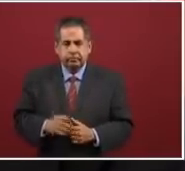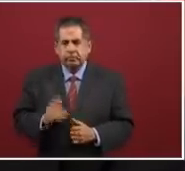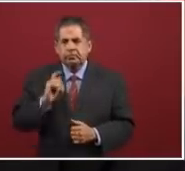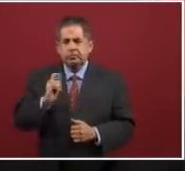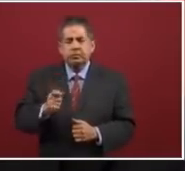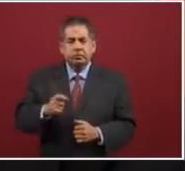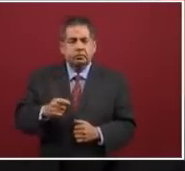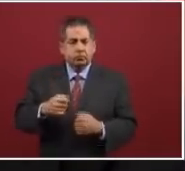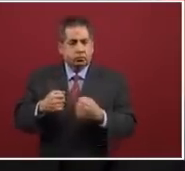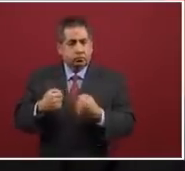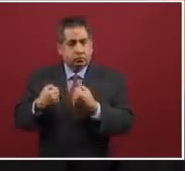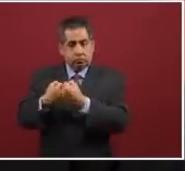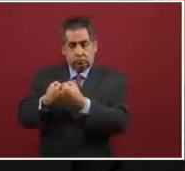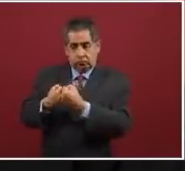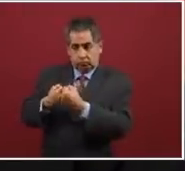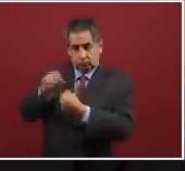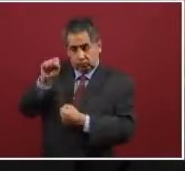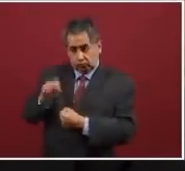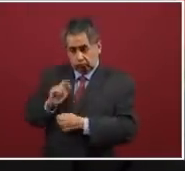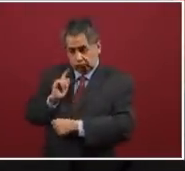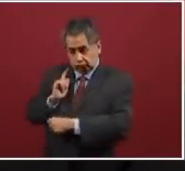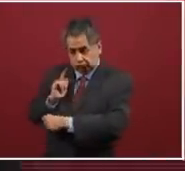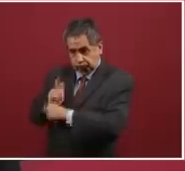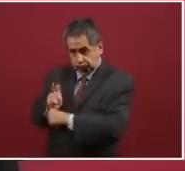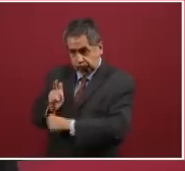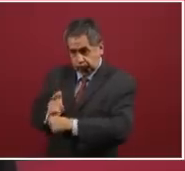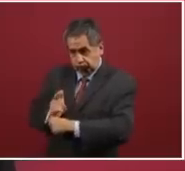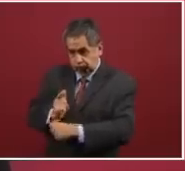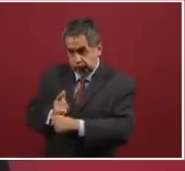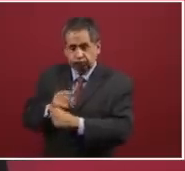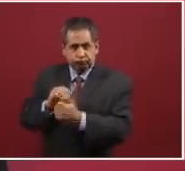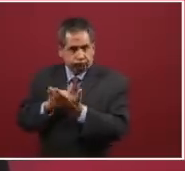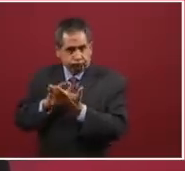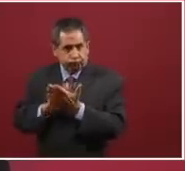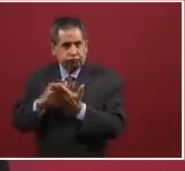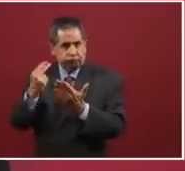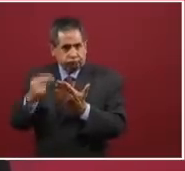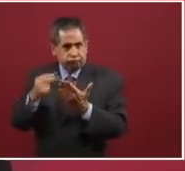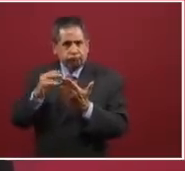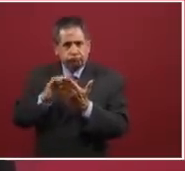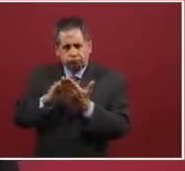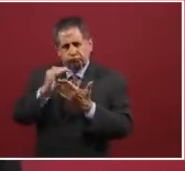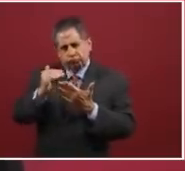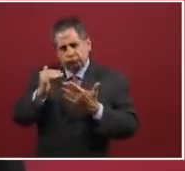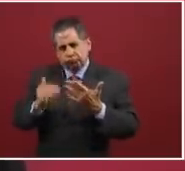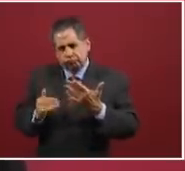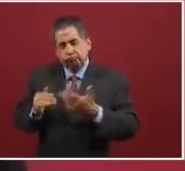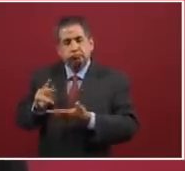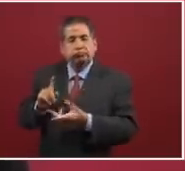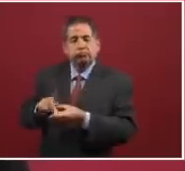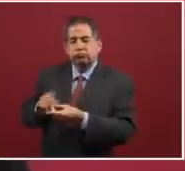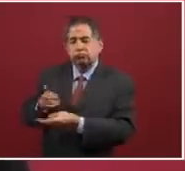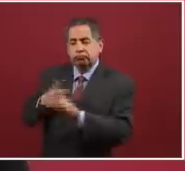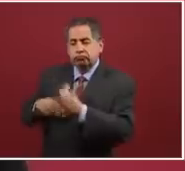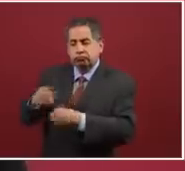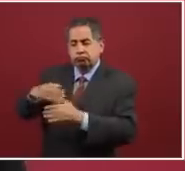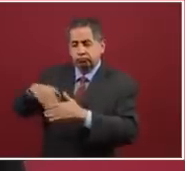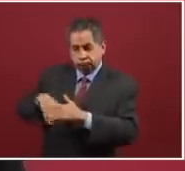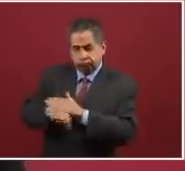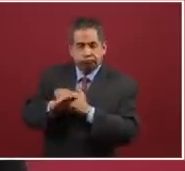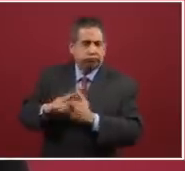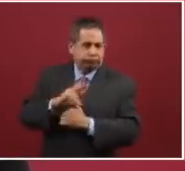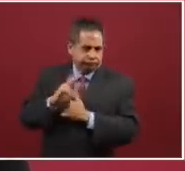identificar en la frontera sur, de hacer un registro de todos los que ingresan a nuestro